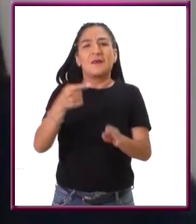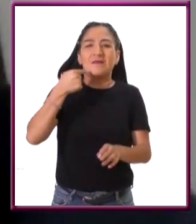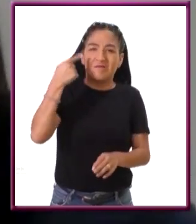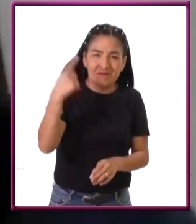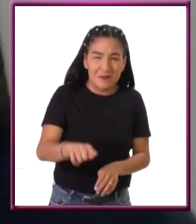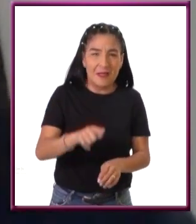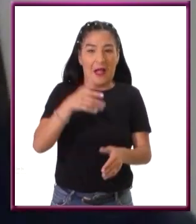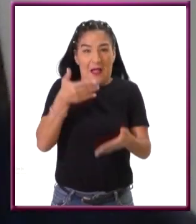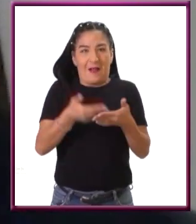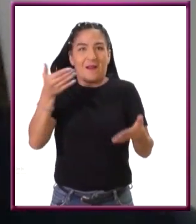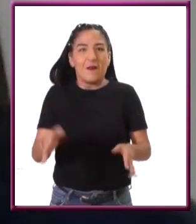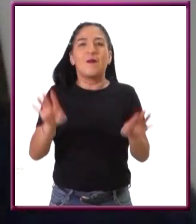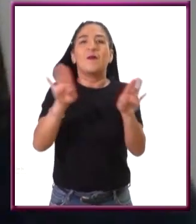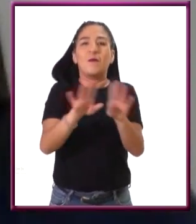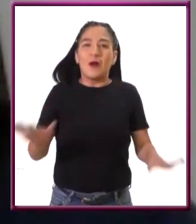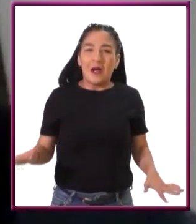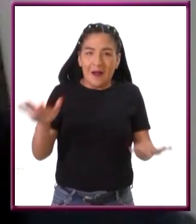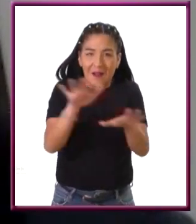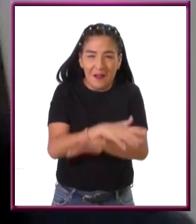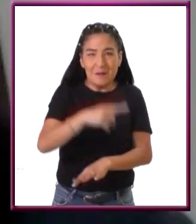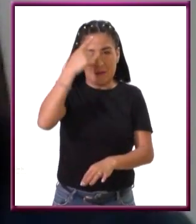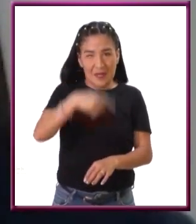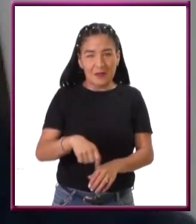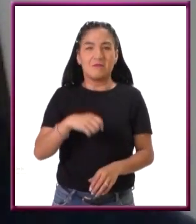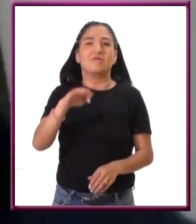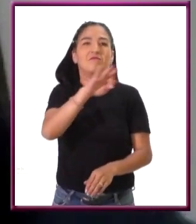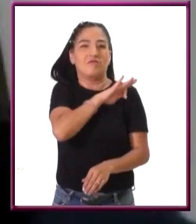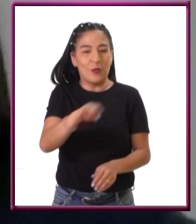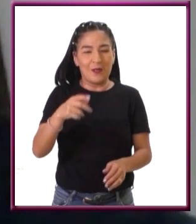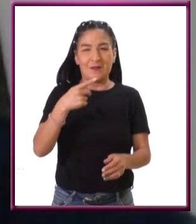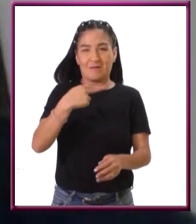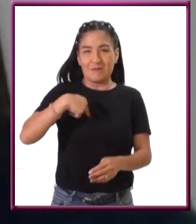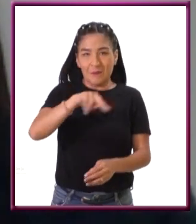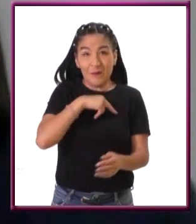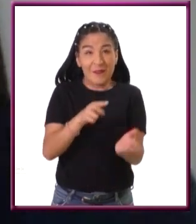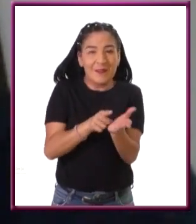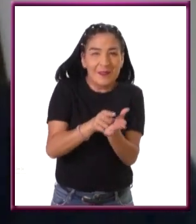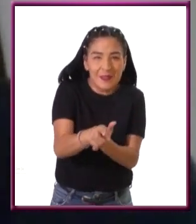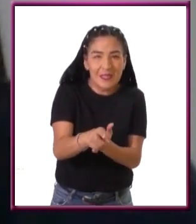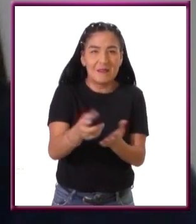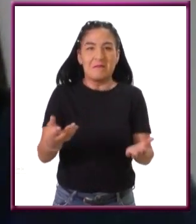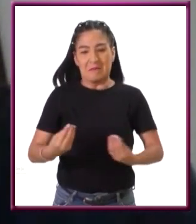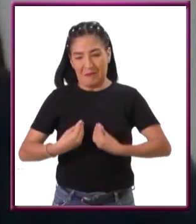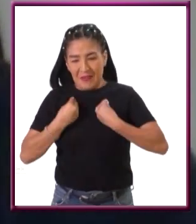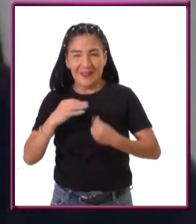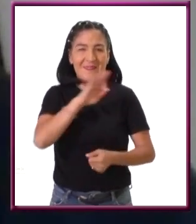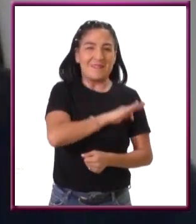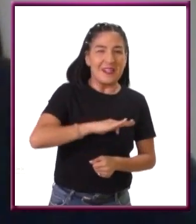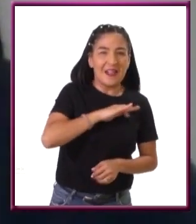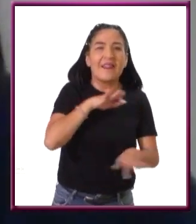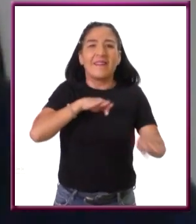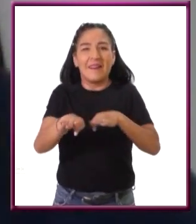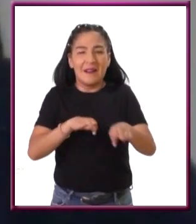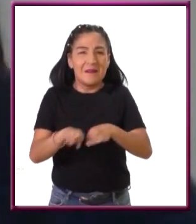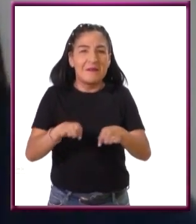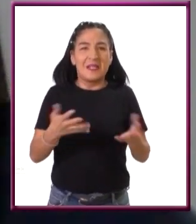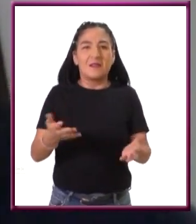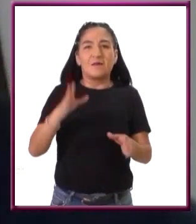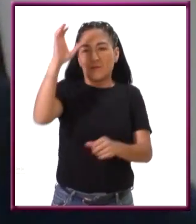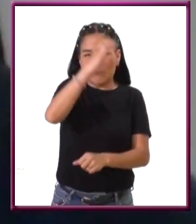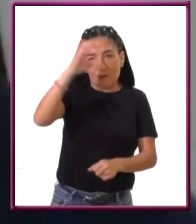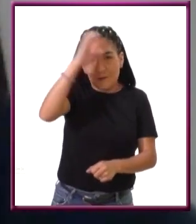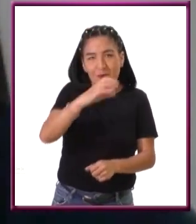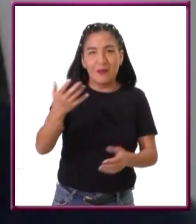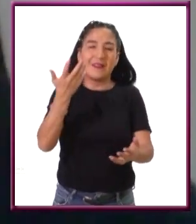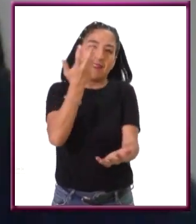y además actualizar el acceso a nuestros derechos, el derecho a la vida, a la felicidad, al trabajo,